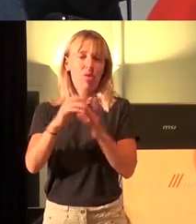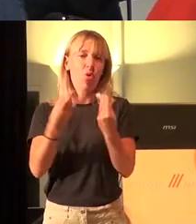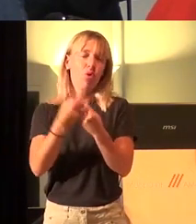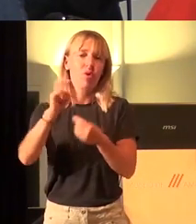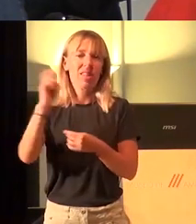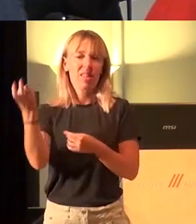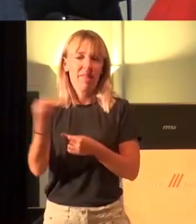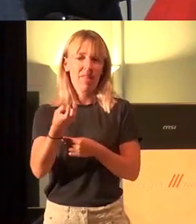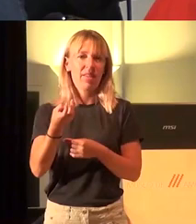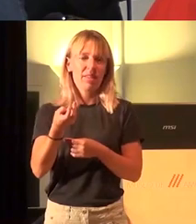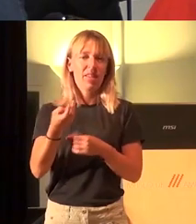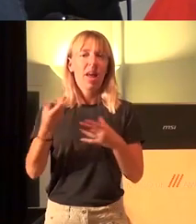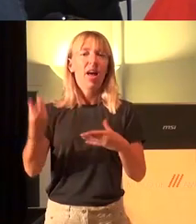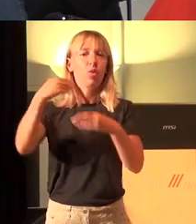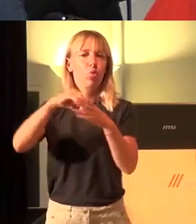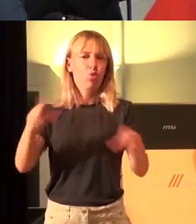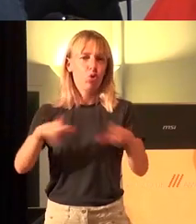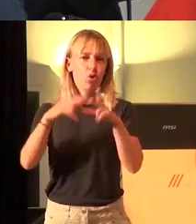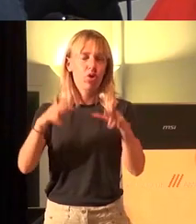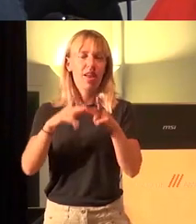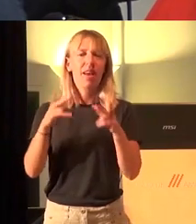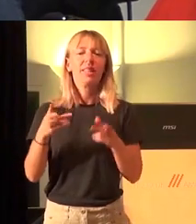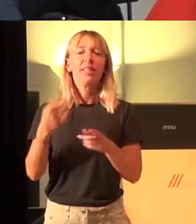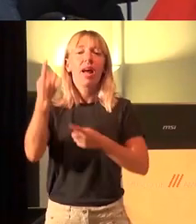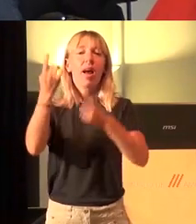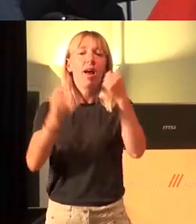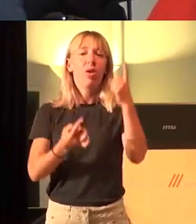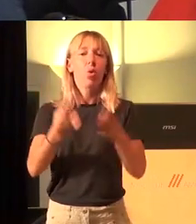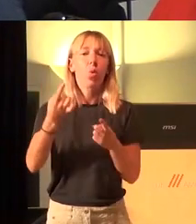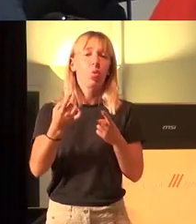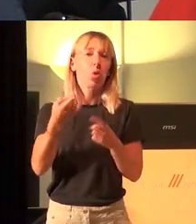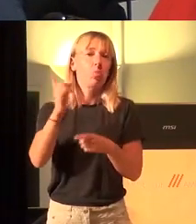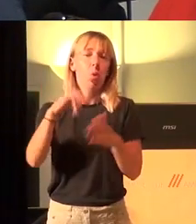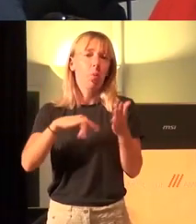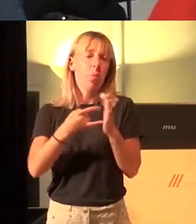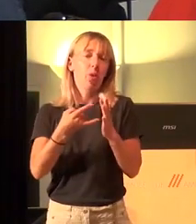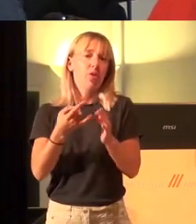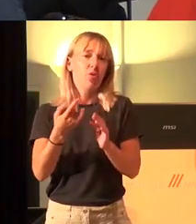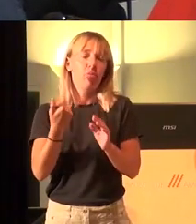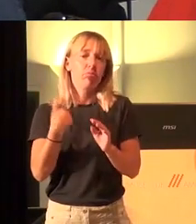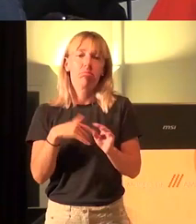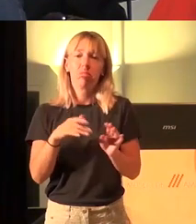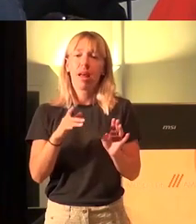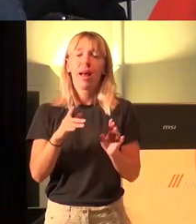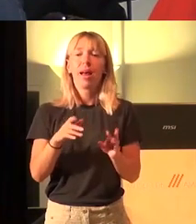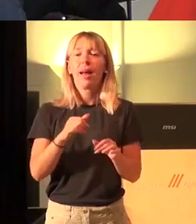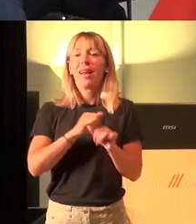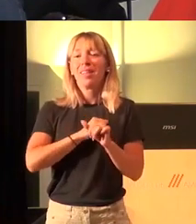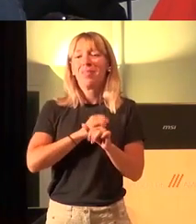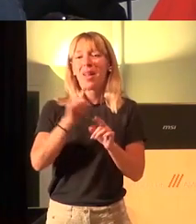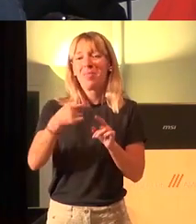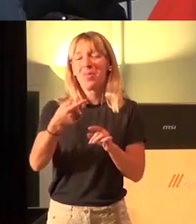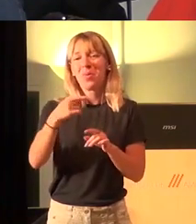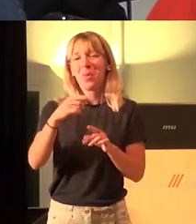diversidad, temas de inclusión social, y para algunos se quedará como un proyecto puntual, pero esperamos que lo lleven en su corazón